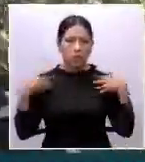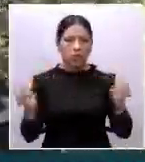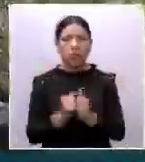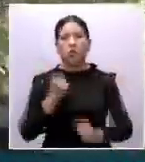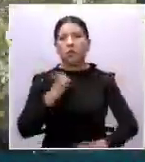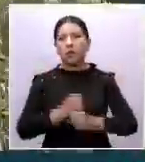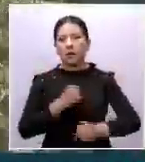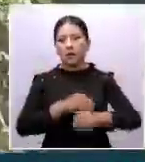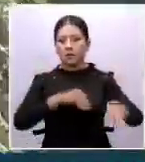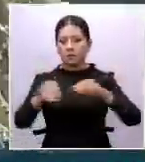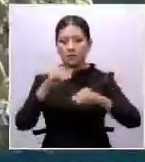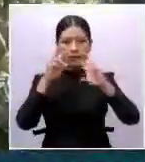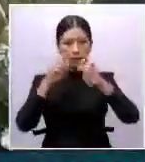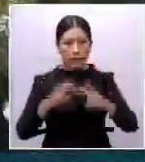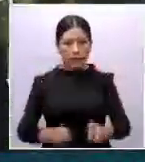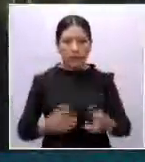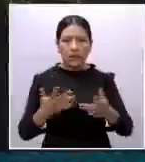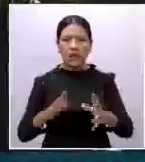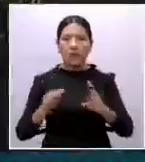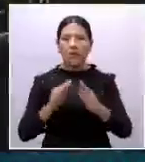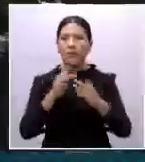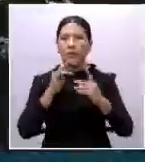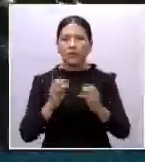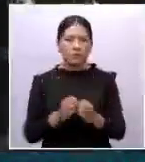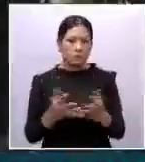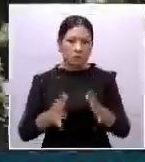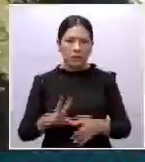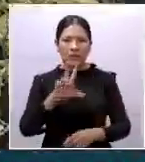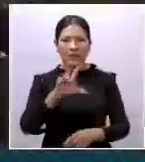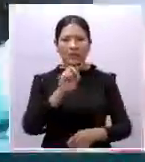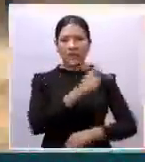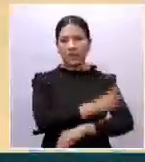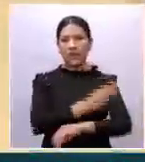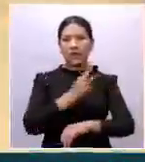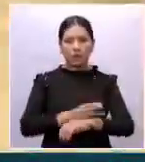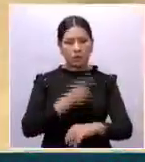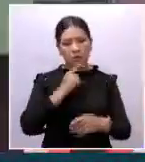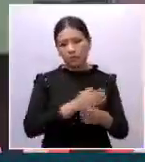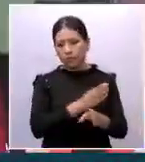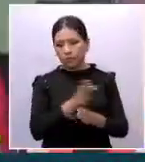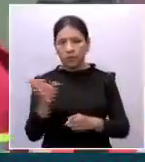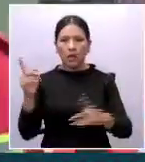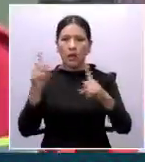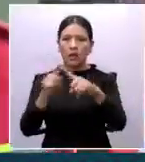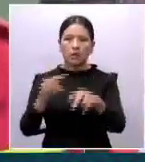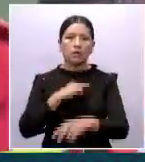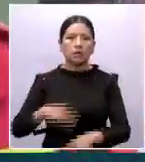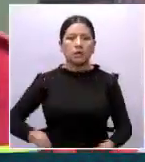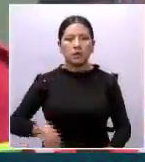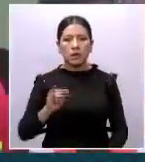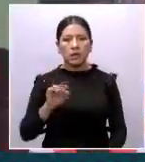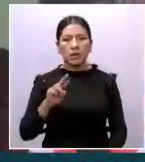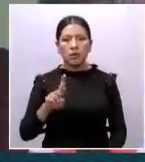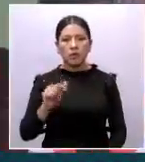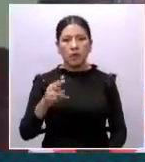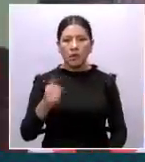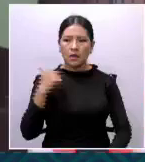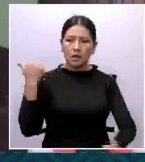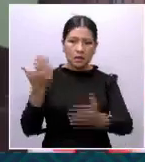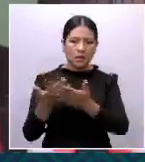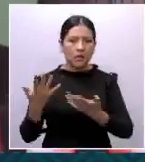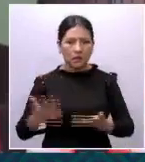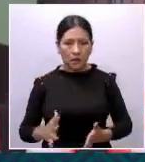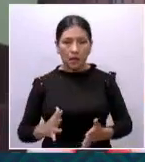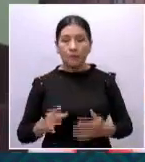realizado más o menos un rastrillaje de 30 kilómetros, hemos llegado hasta el municipio de Irupana en la búsqueda y no